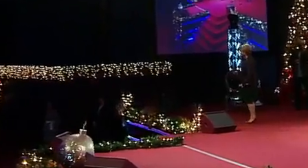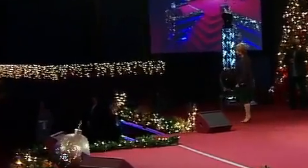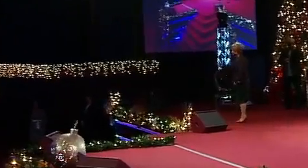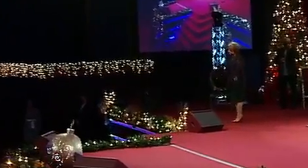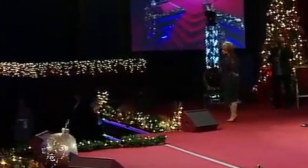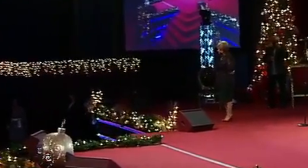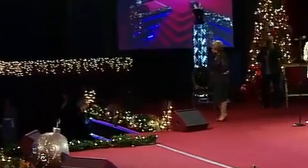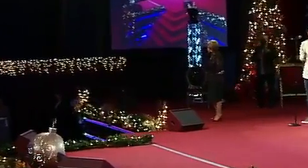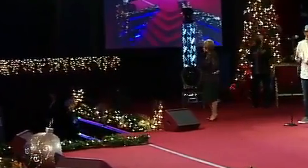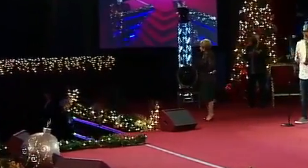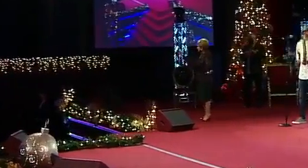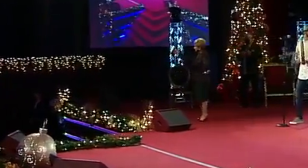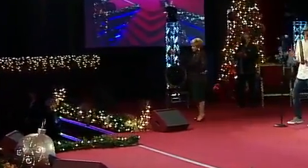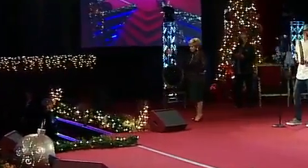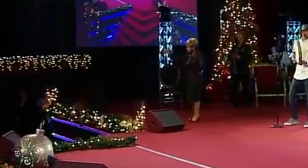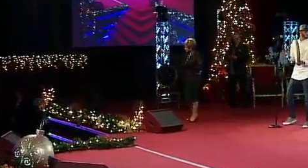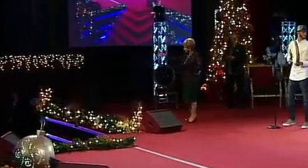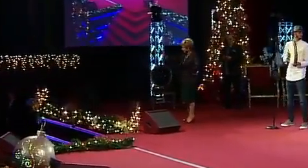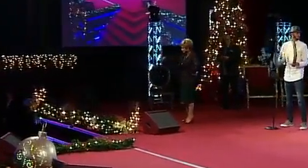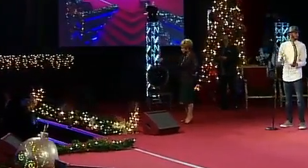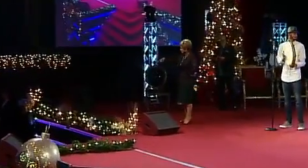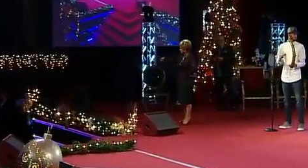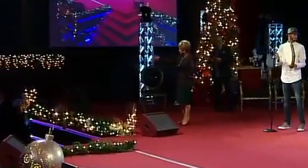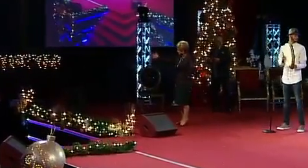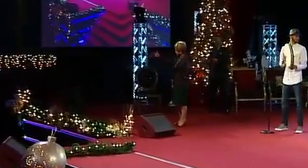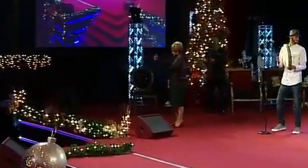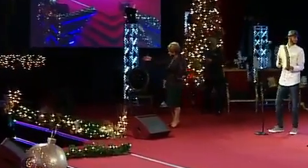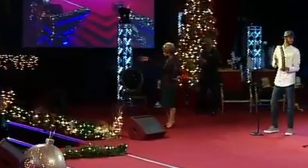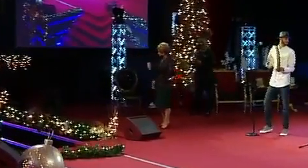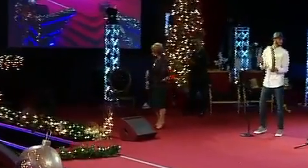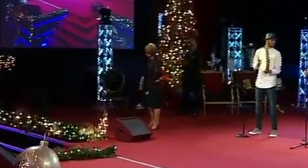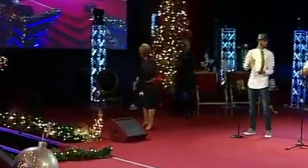Vamos escalando peldaños. Vamos a ver si es verdad que usted canta.